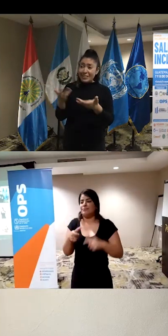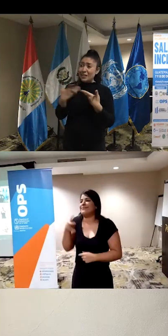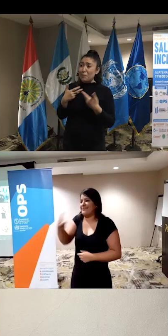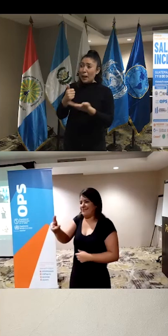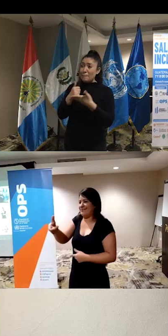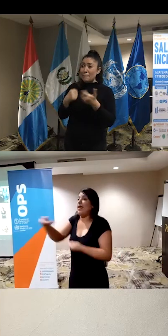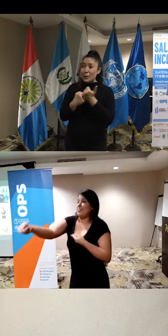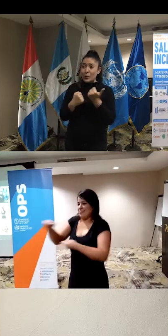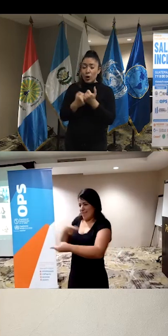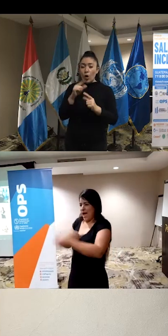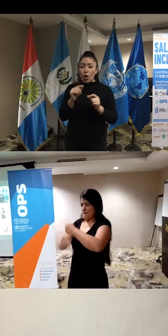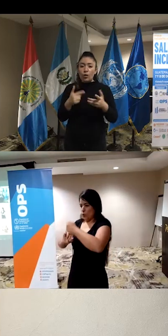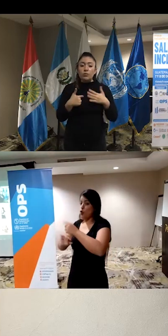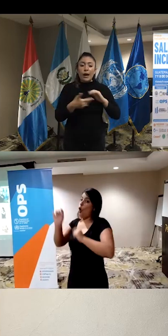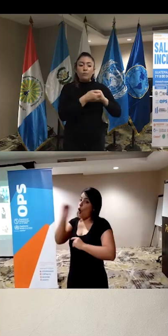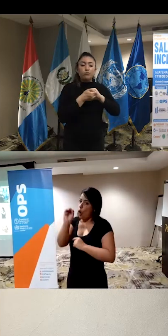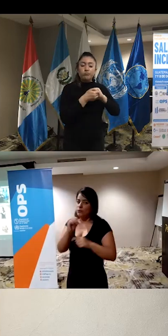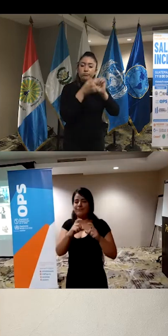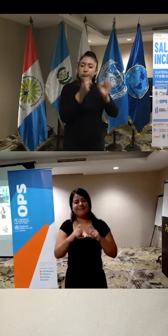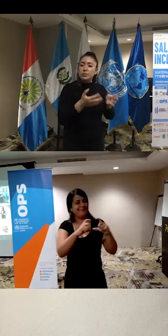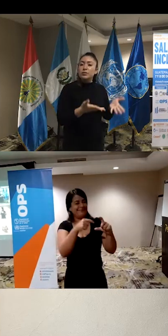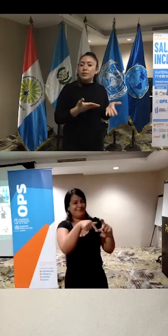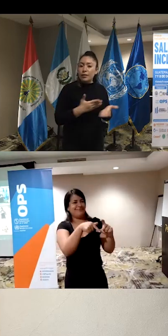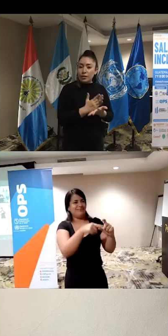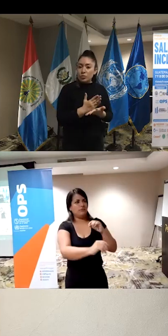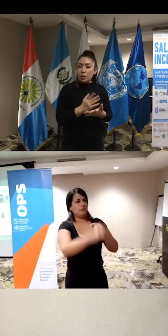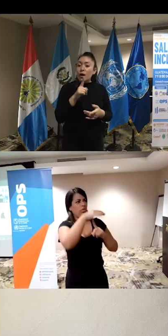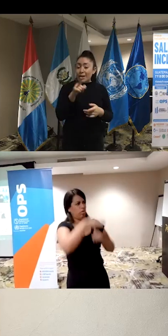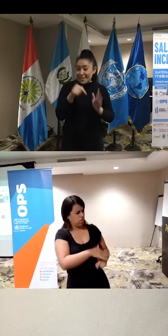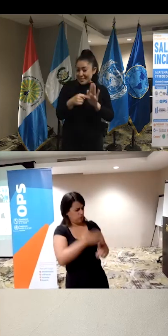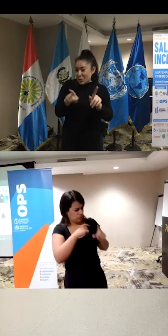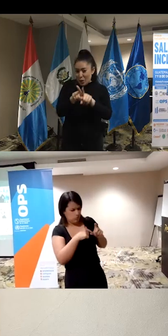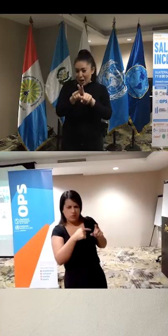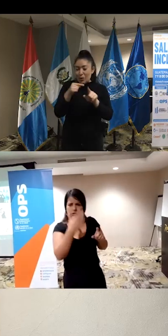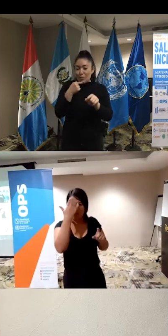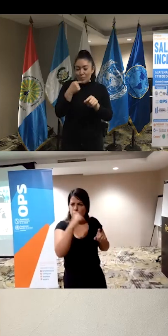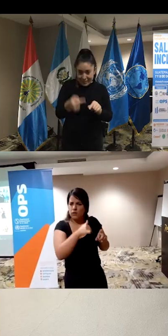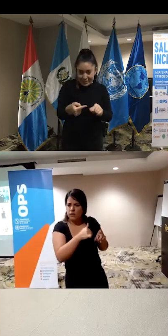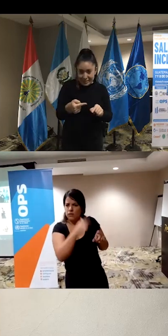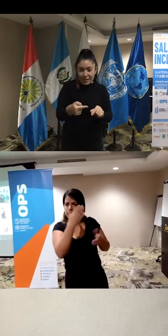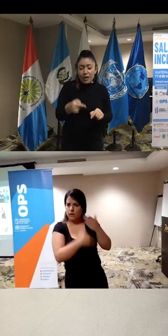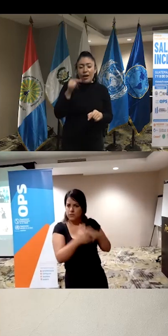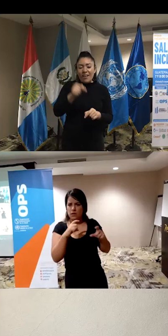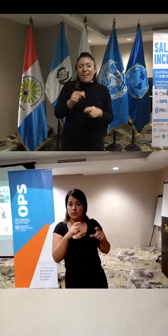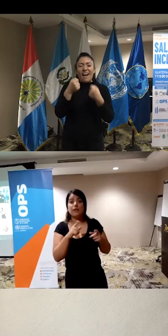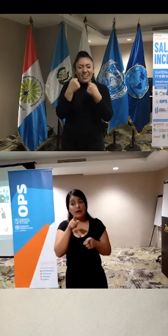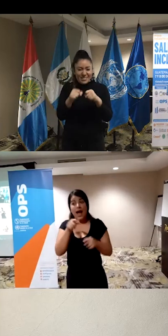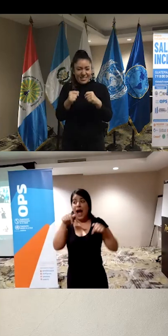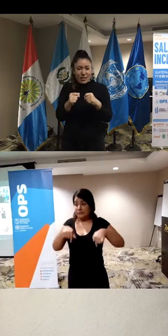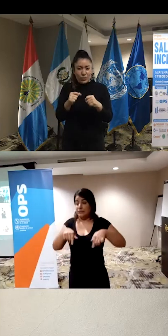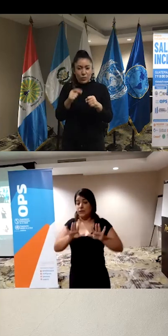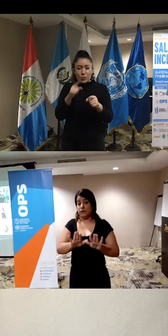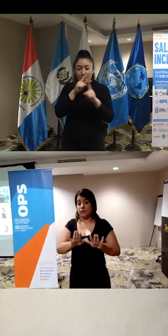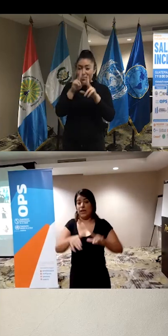de certificación en sus países. Así como se gesta, está siendo